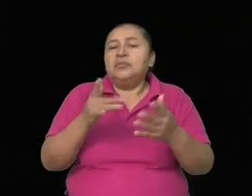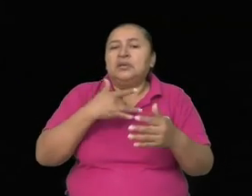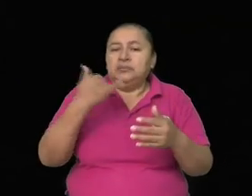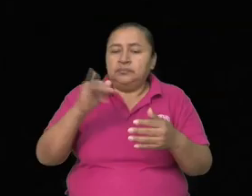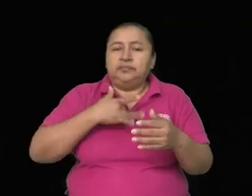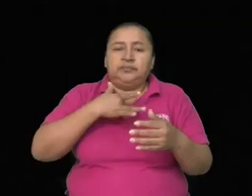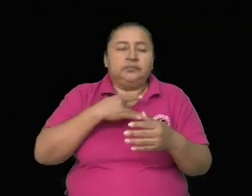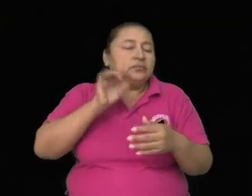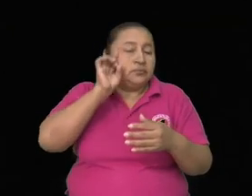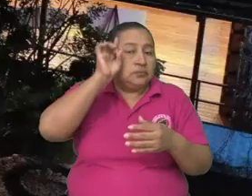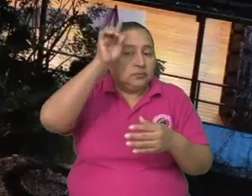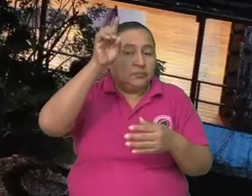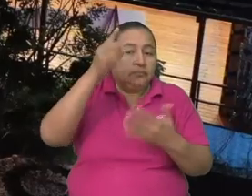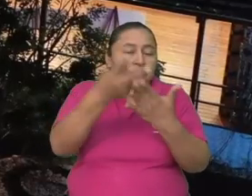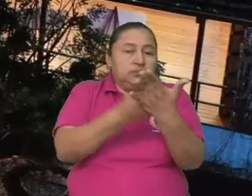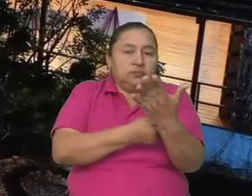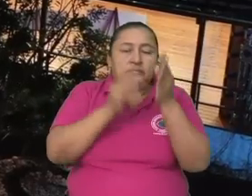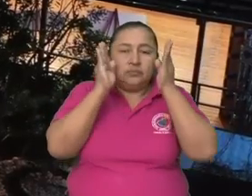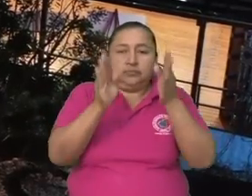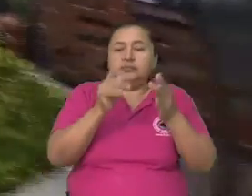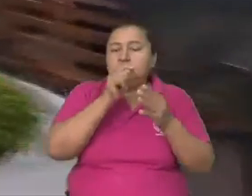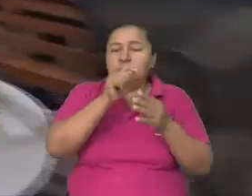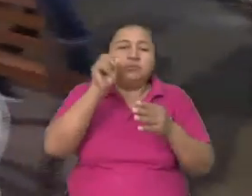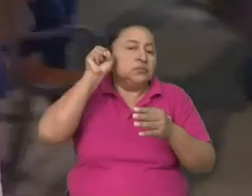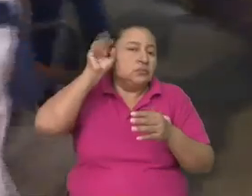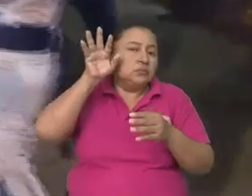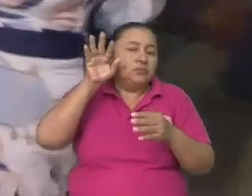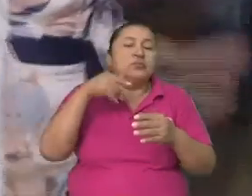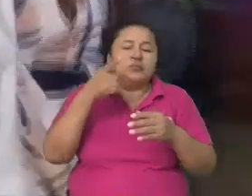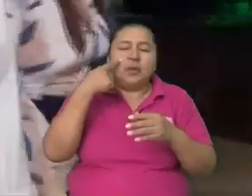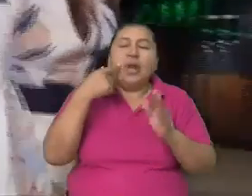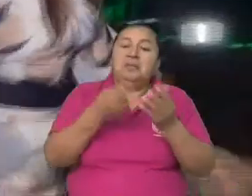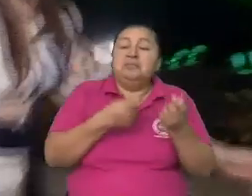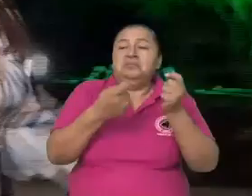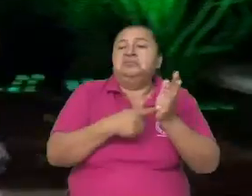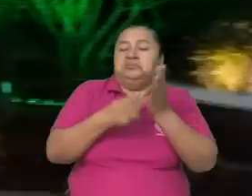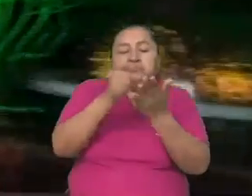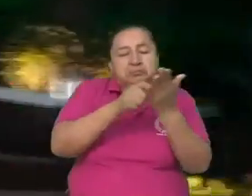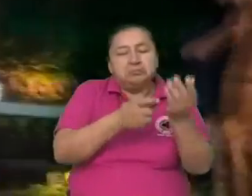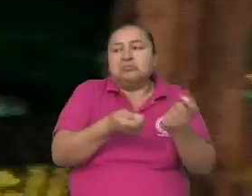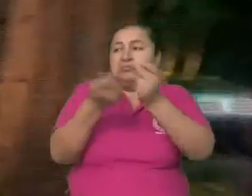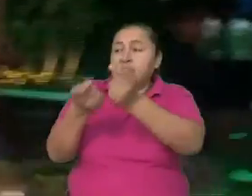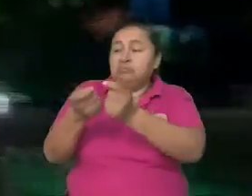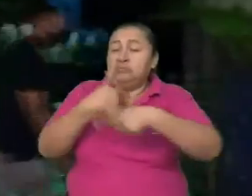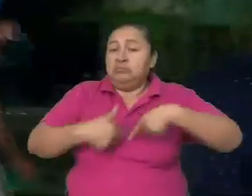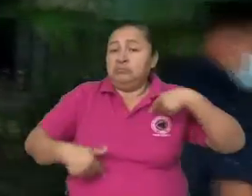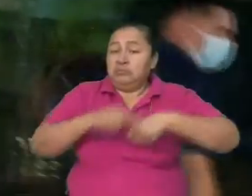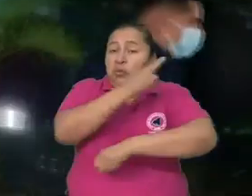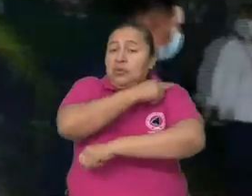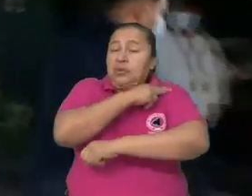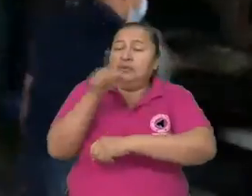necesario desarrollar proyectos de atracción turística, y después le presentamos la idea al comandante, pero una idea de hacer